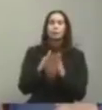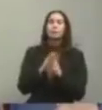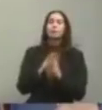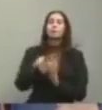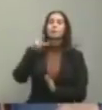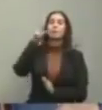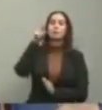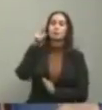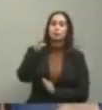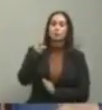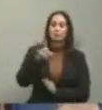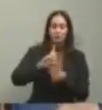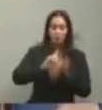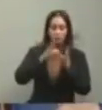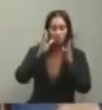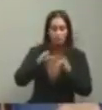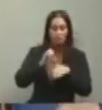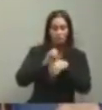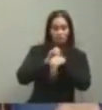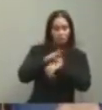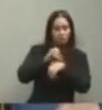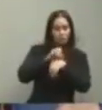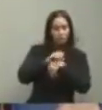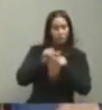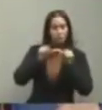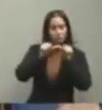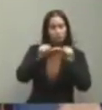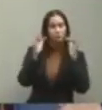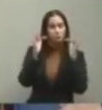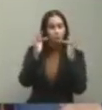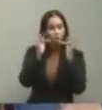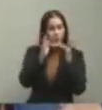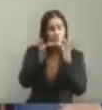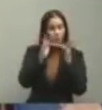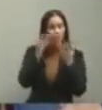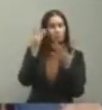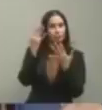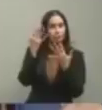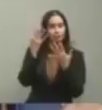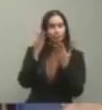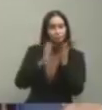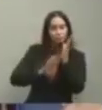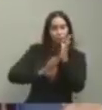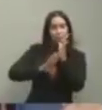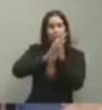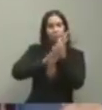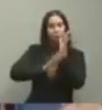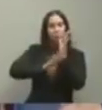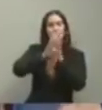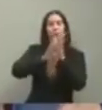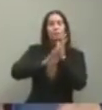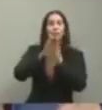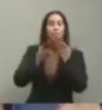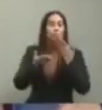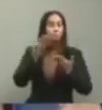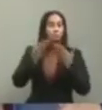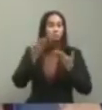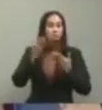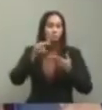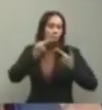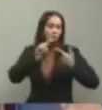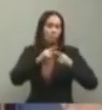de allá la dirección de epidemiología si el contacto con ellos ha esperando que se desarrollen posibles síntomas